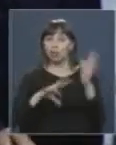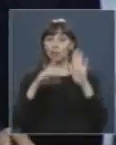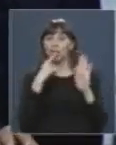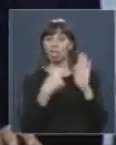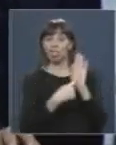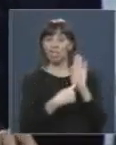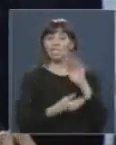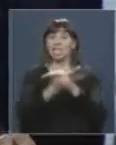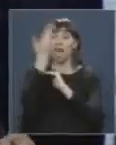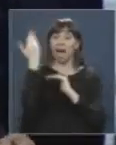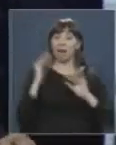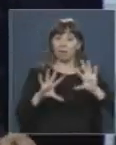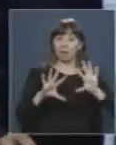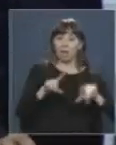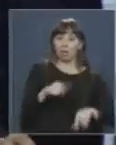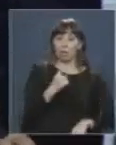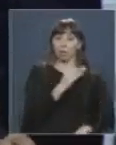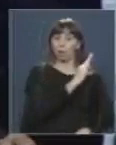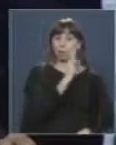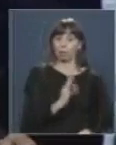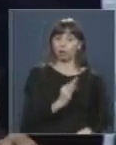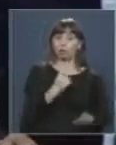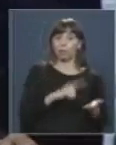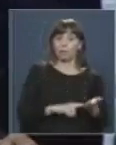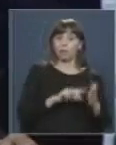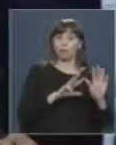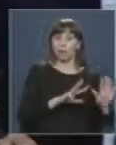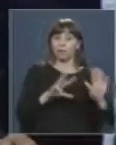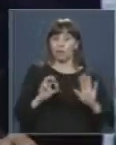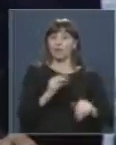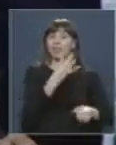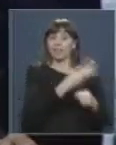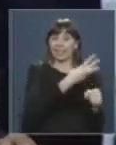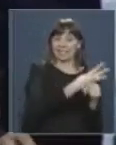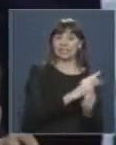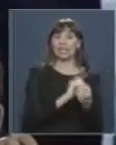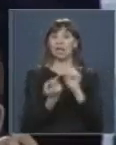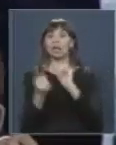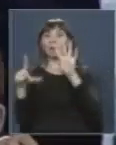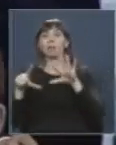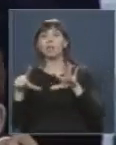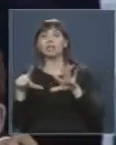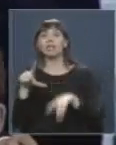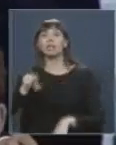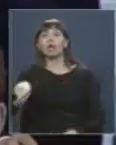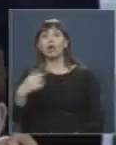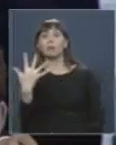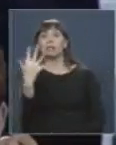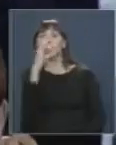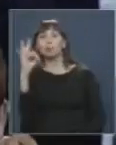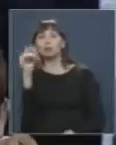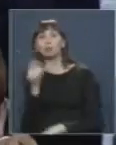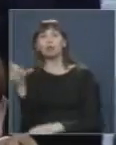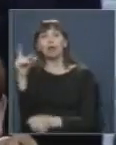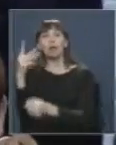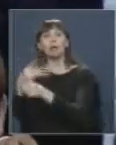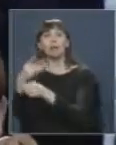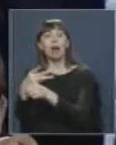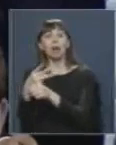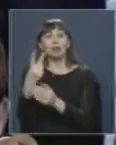pasamos de un 10,1% en el año 1990 a un 17,5% en el año